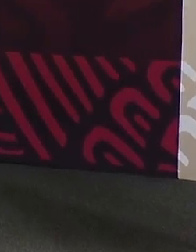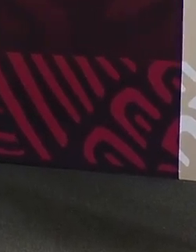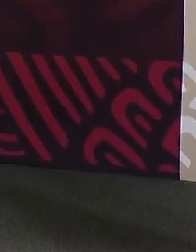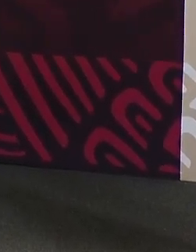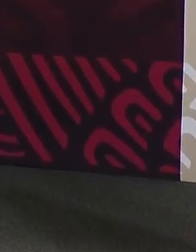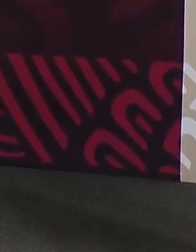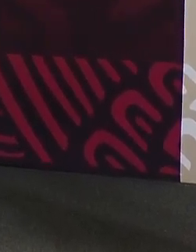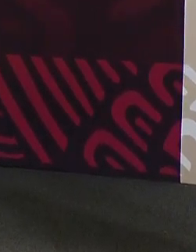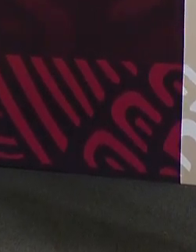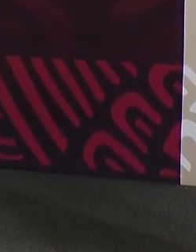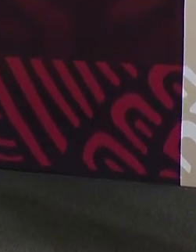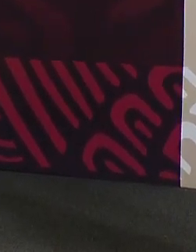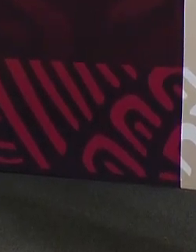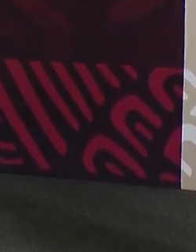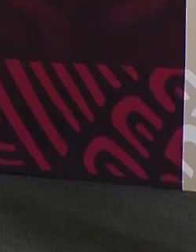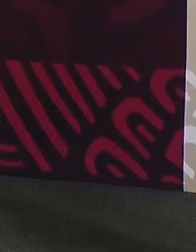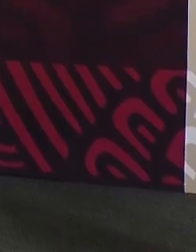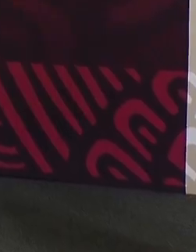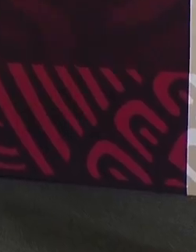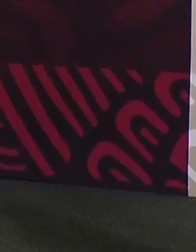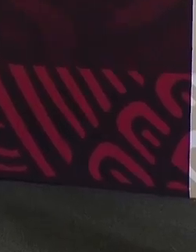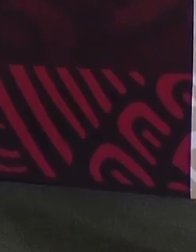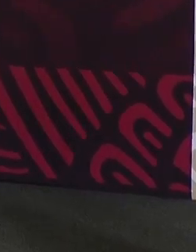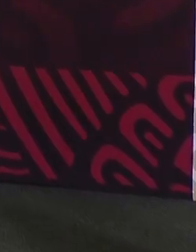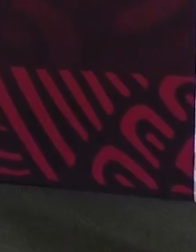¿Y de qué hablaron?